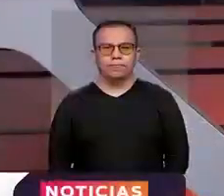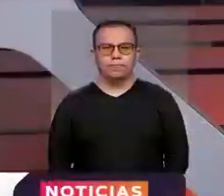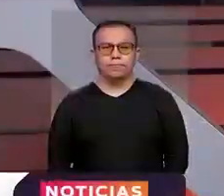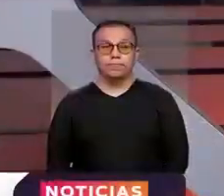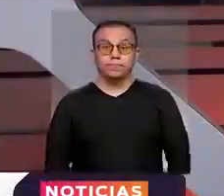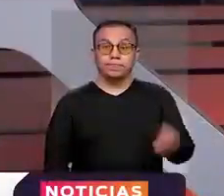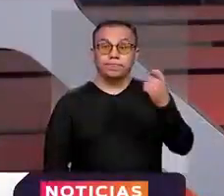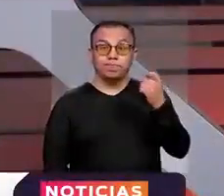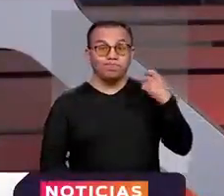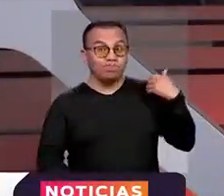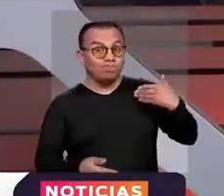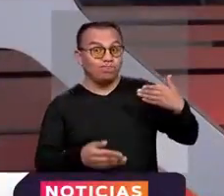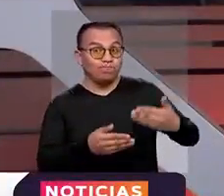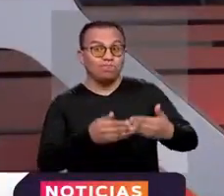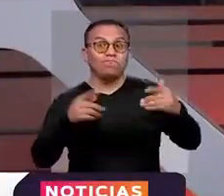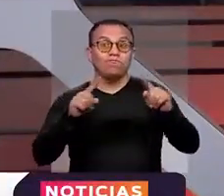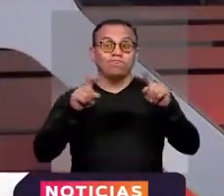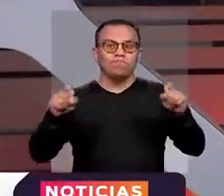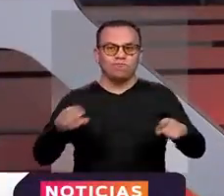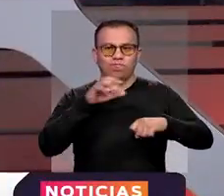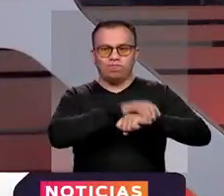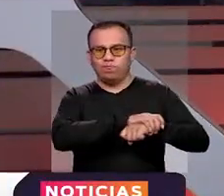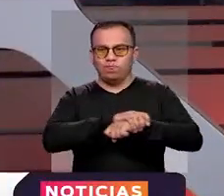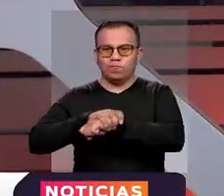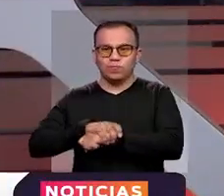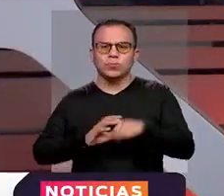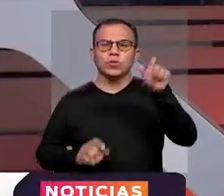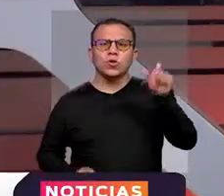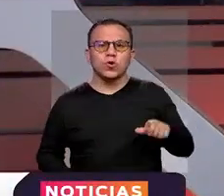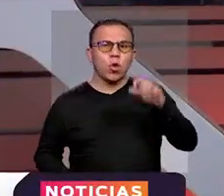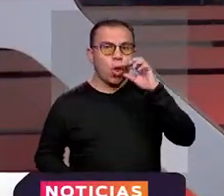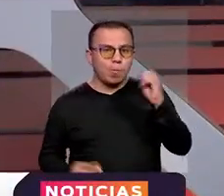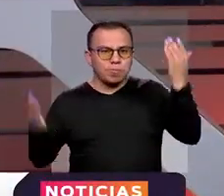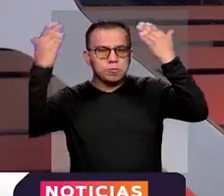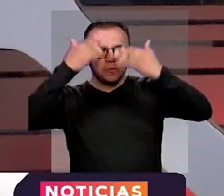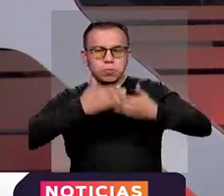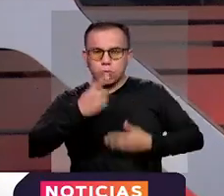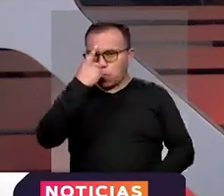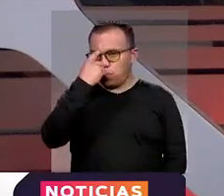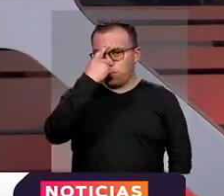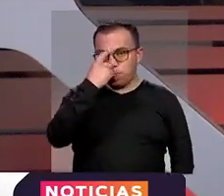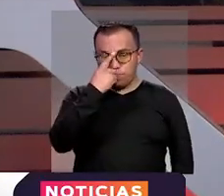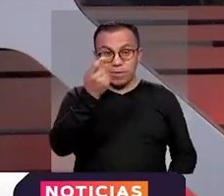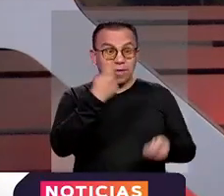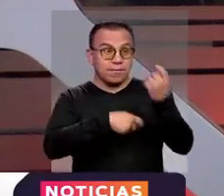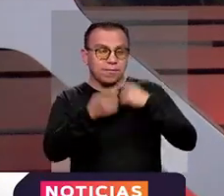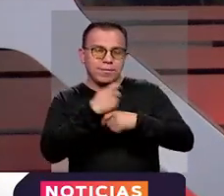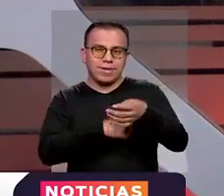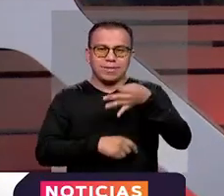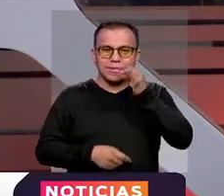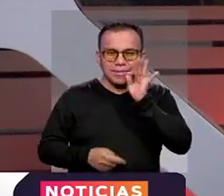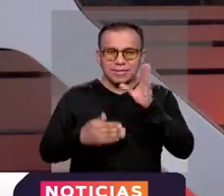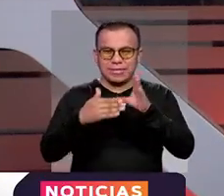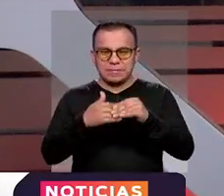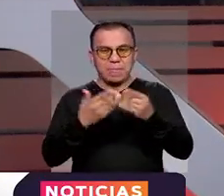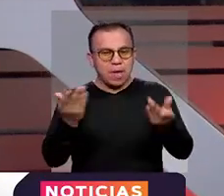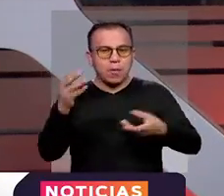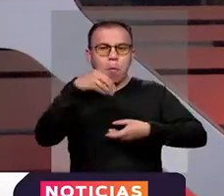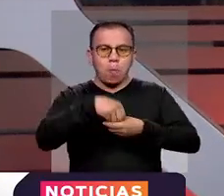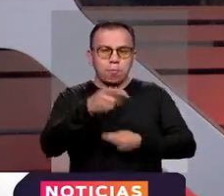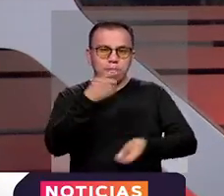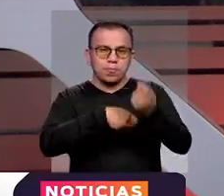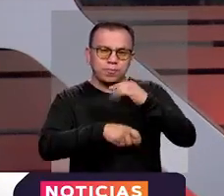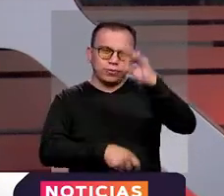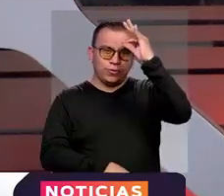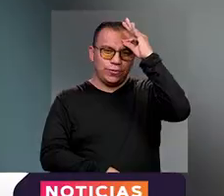Y en las últimas horas, las autoridades capturaron a un hombre que utilizaba de fachada la venta de tintos y pan para expender estupefacientes en la localidad de